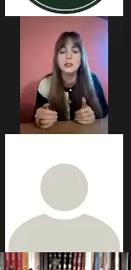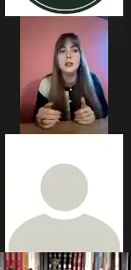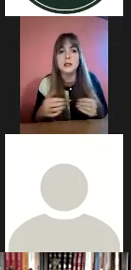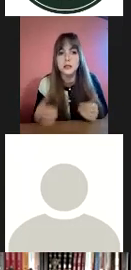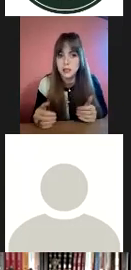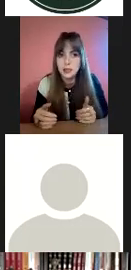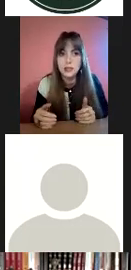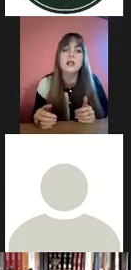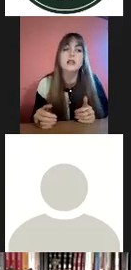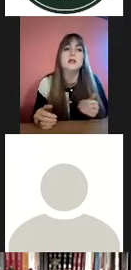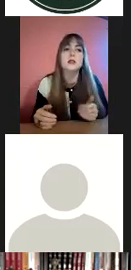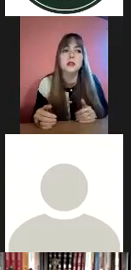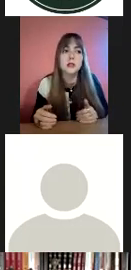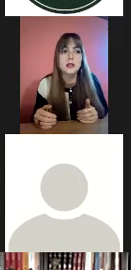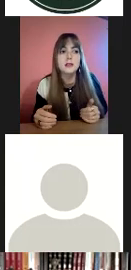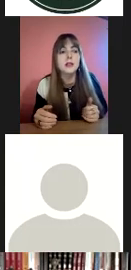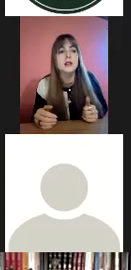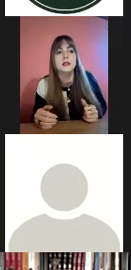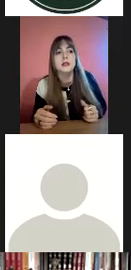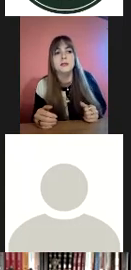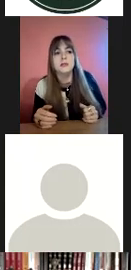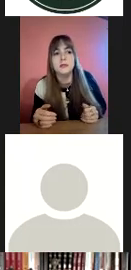proteccionistas, de rescatistas, de ONGs,